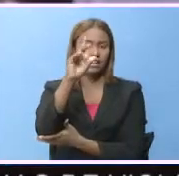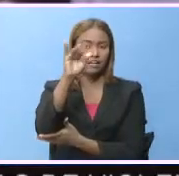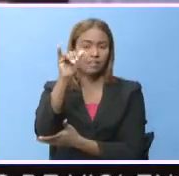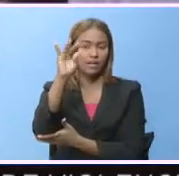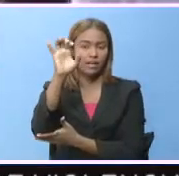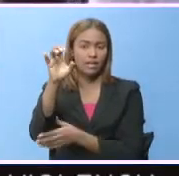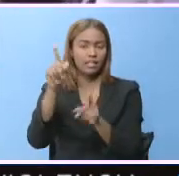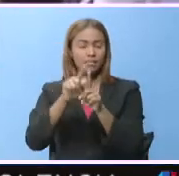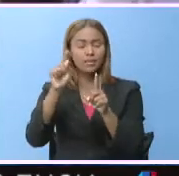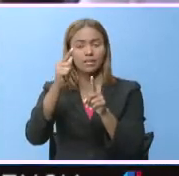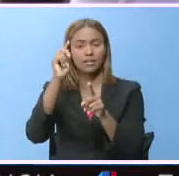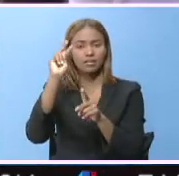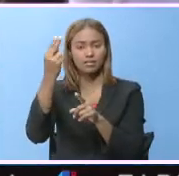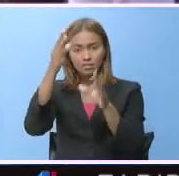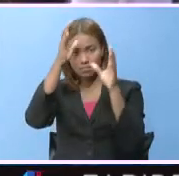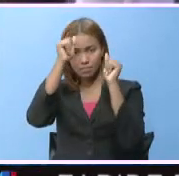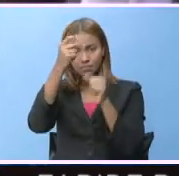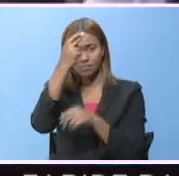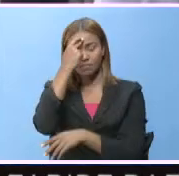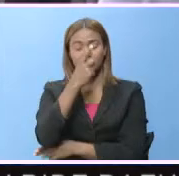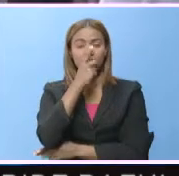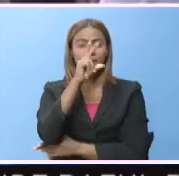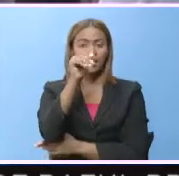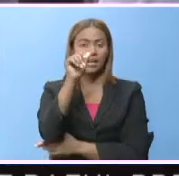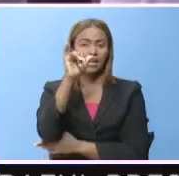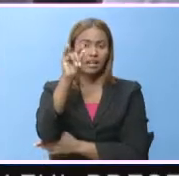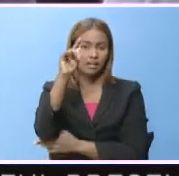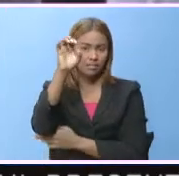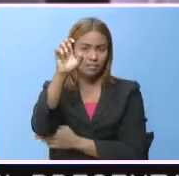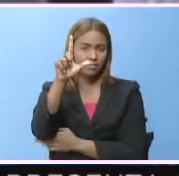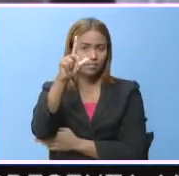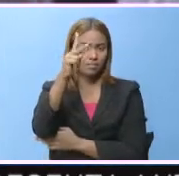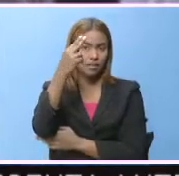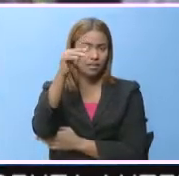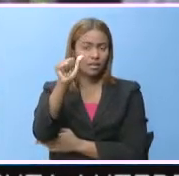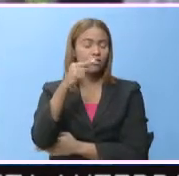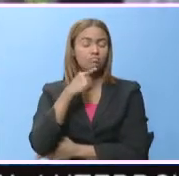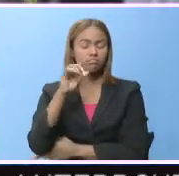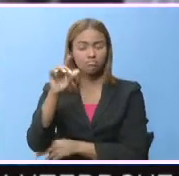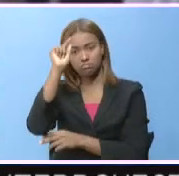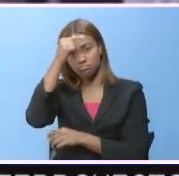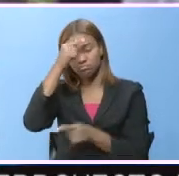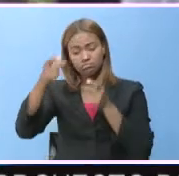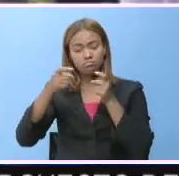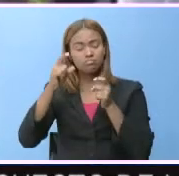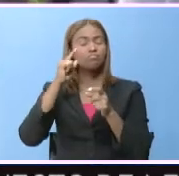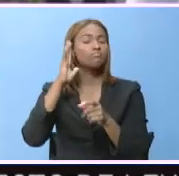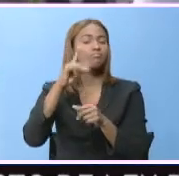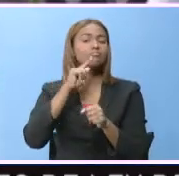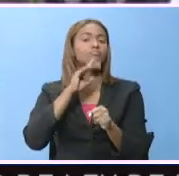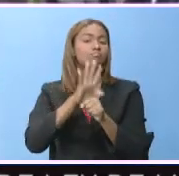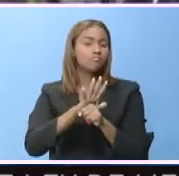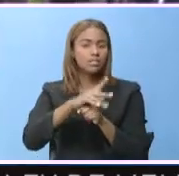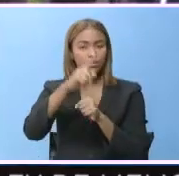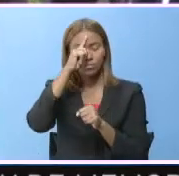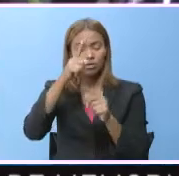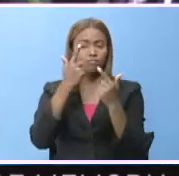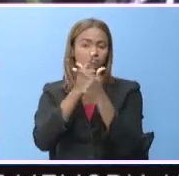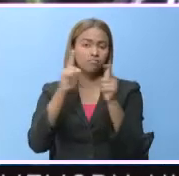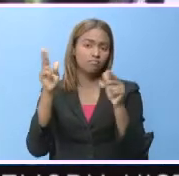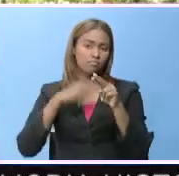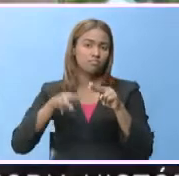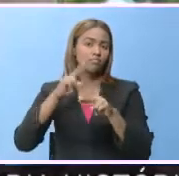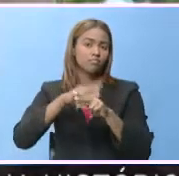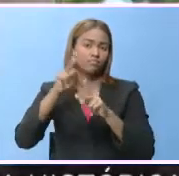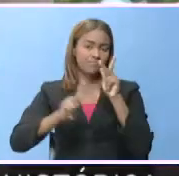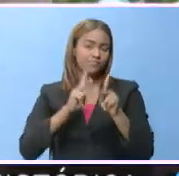y la vicepresidenta de la República Raquel Peña, aseguró que su gobierno está comprometido con la democracia